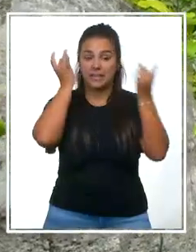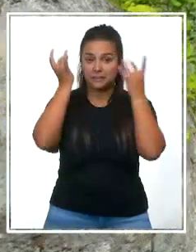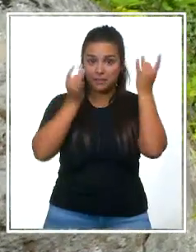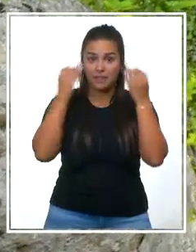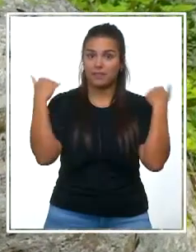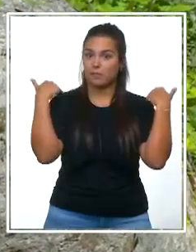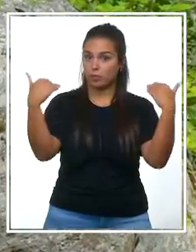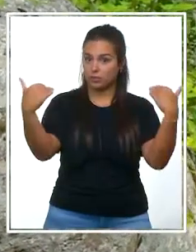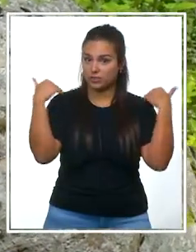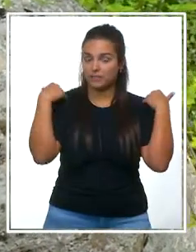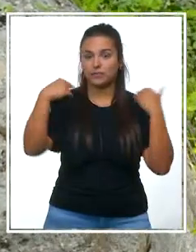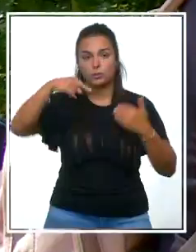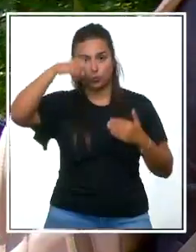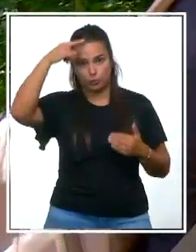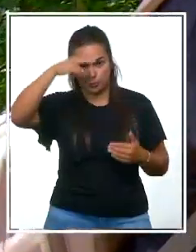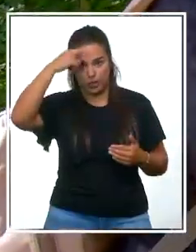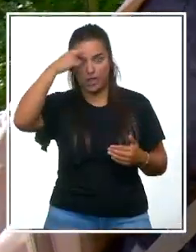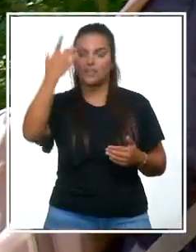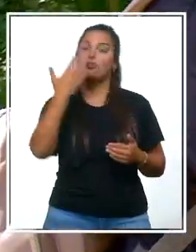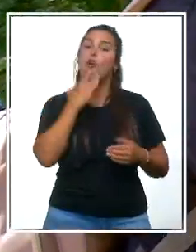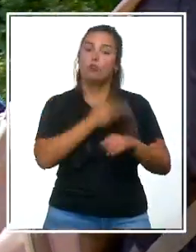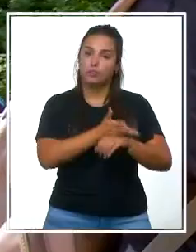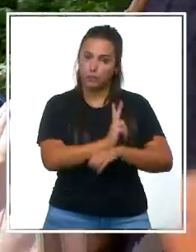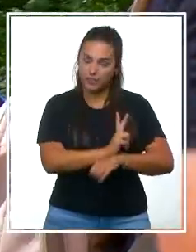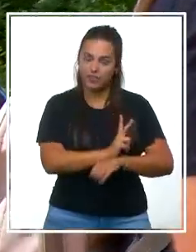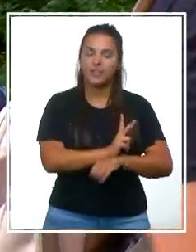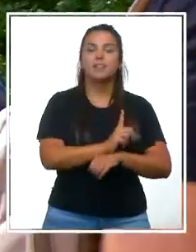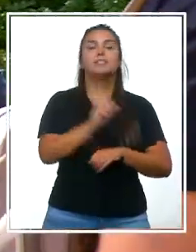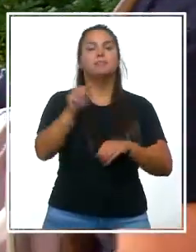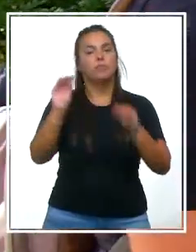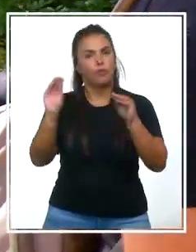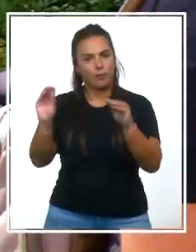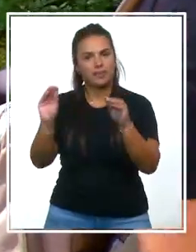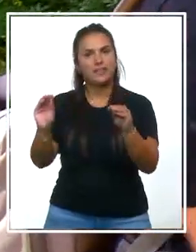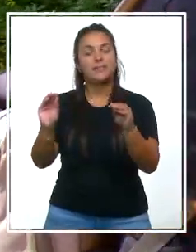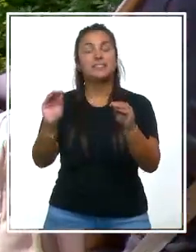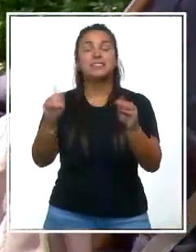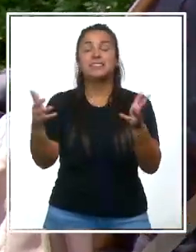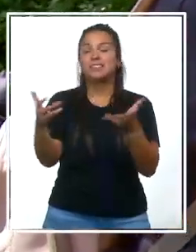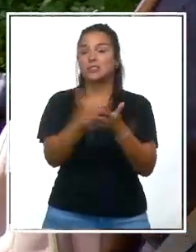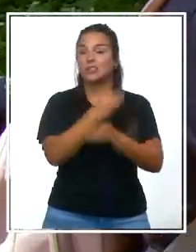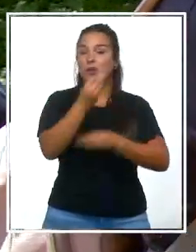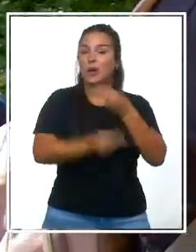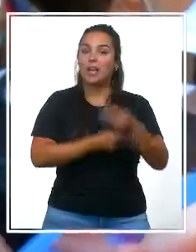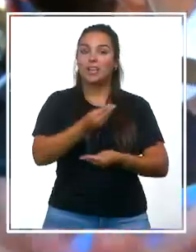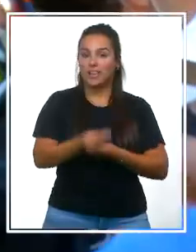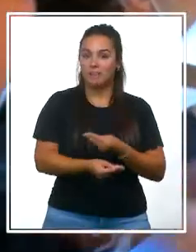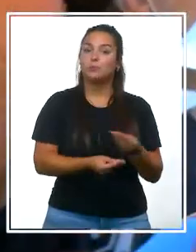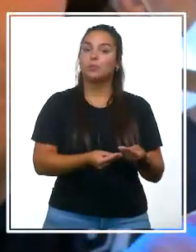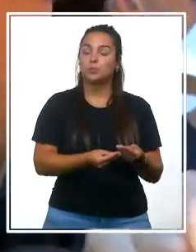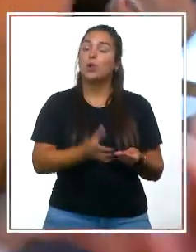Actividades deportivas, culturales, de ocio y tiempo libre, formativas. Y todo esto lo hacemos